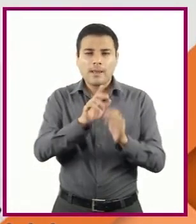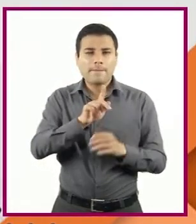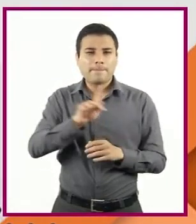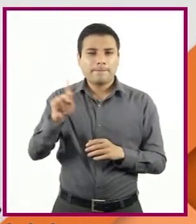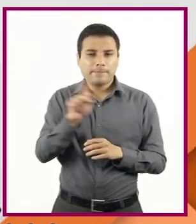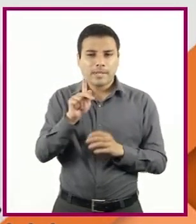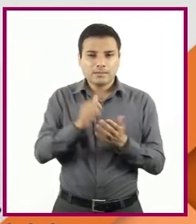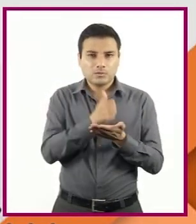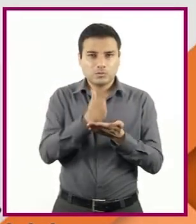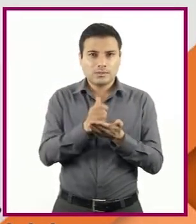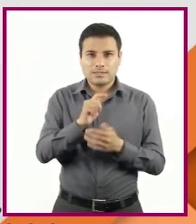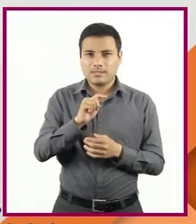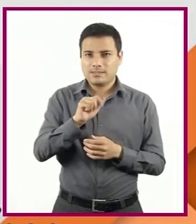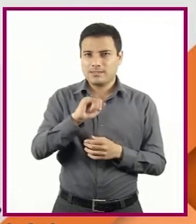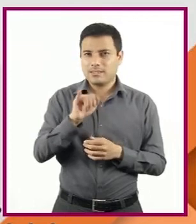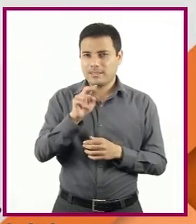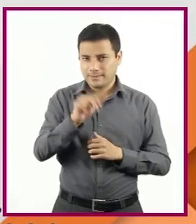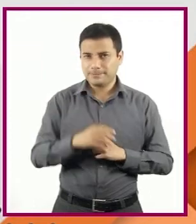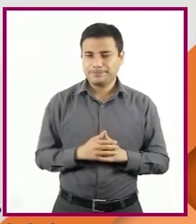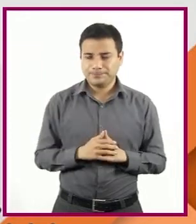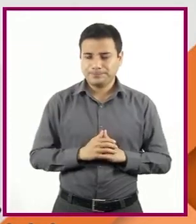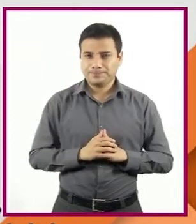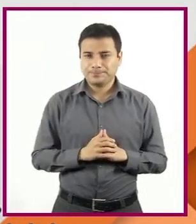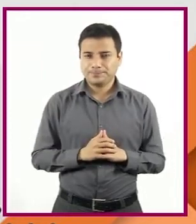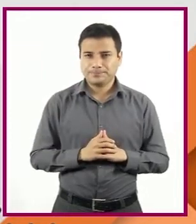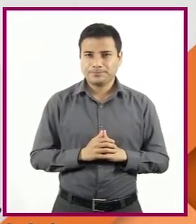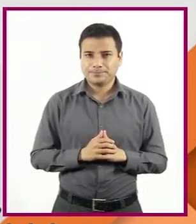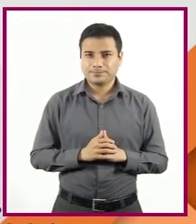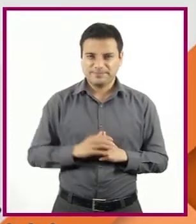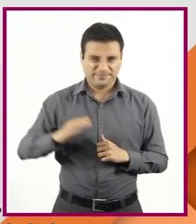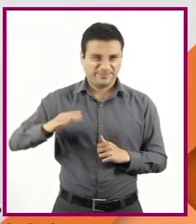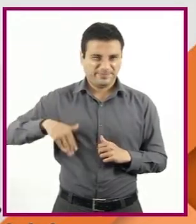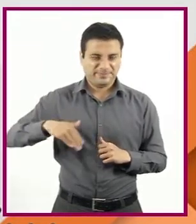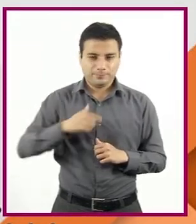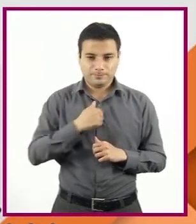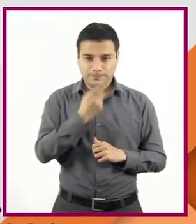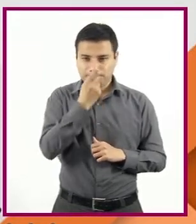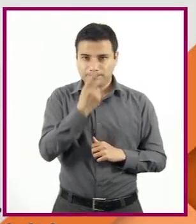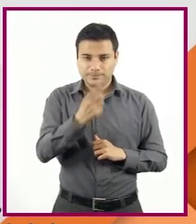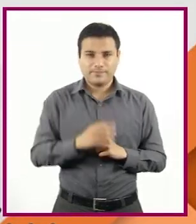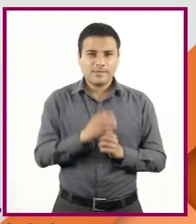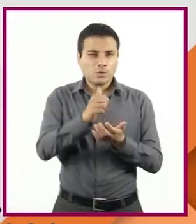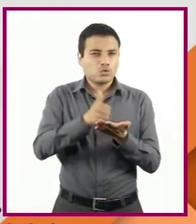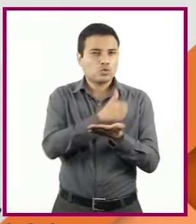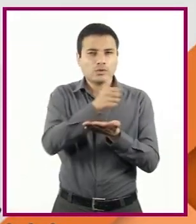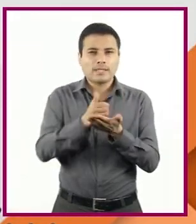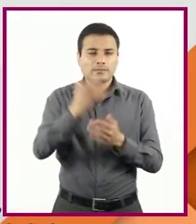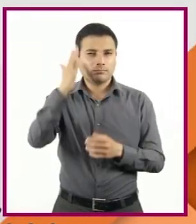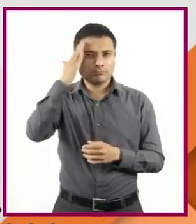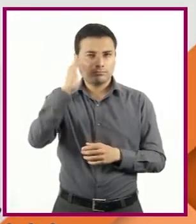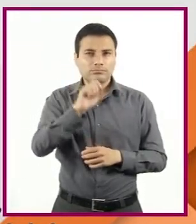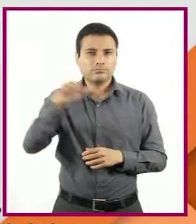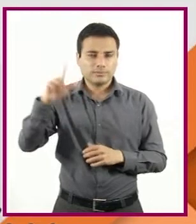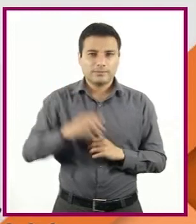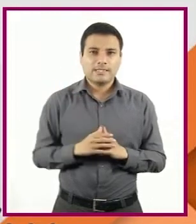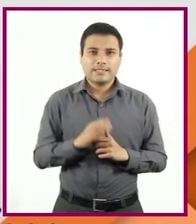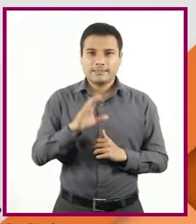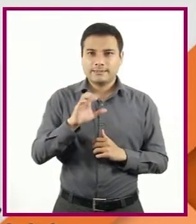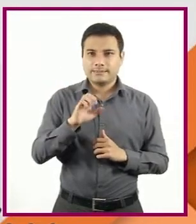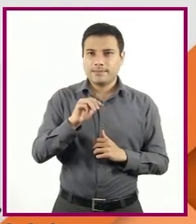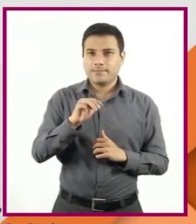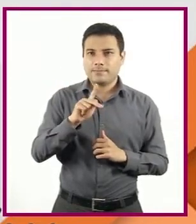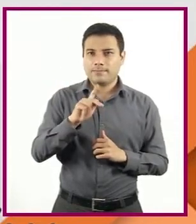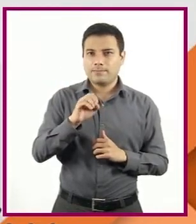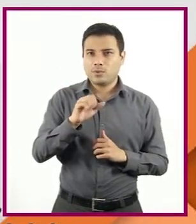columnas, frisos y cornisas. Como mencionamos, la ciudad más notable fue Zempoala, la